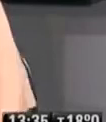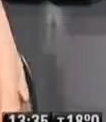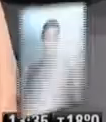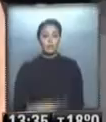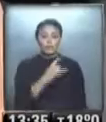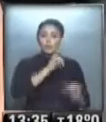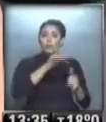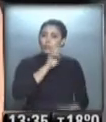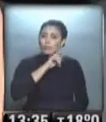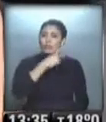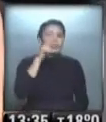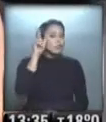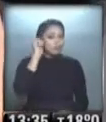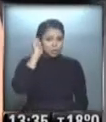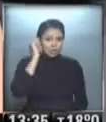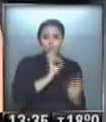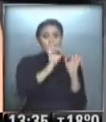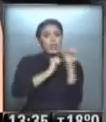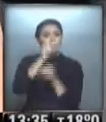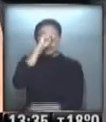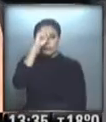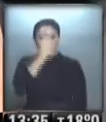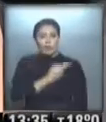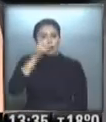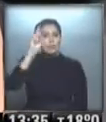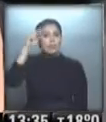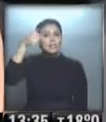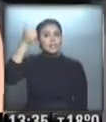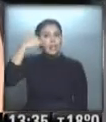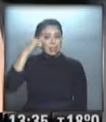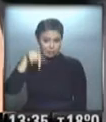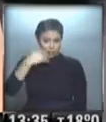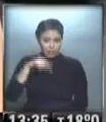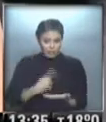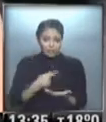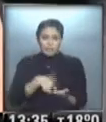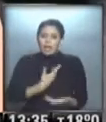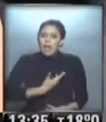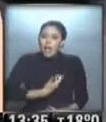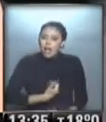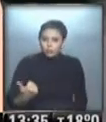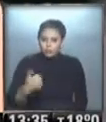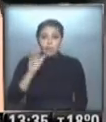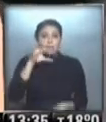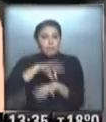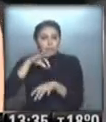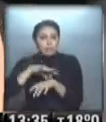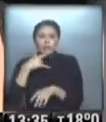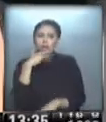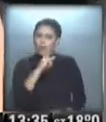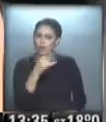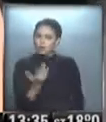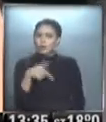una joven mujer de 28 años llegó al hospital fernández aquí en la ciudad buenos aires con un aborto en curso los médicos la